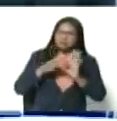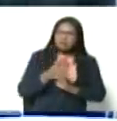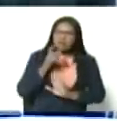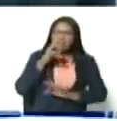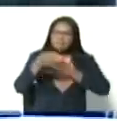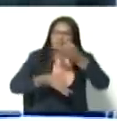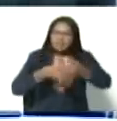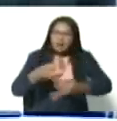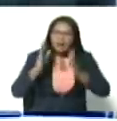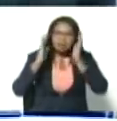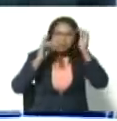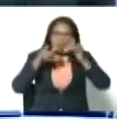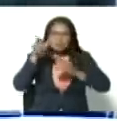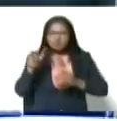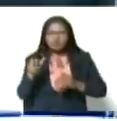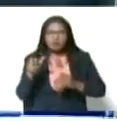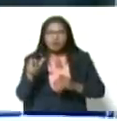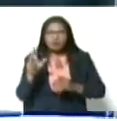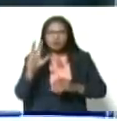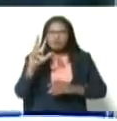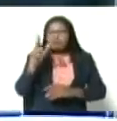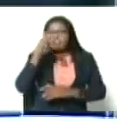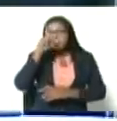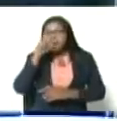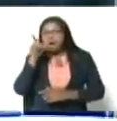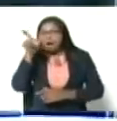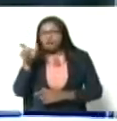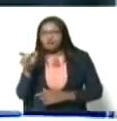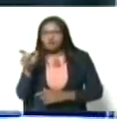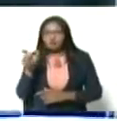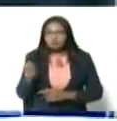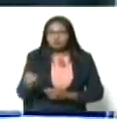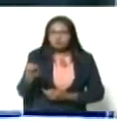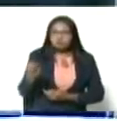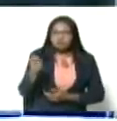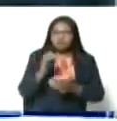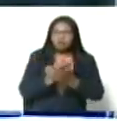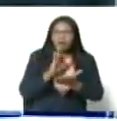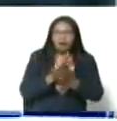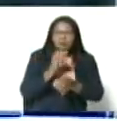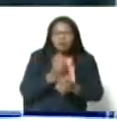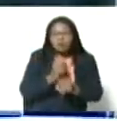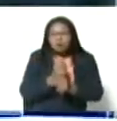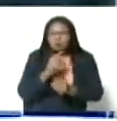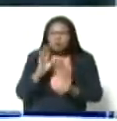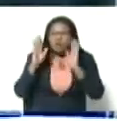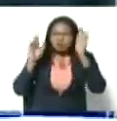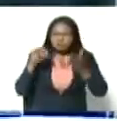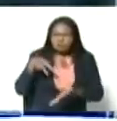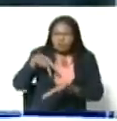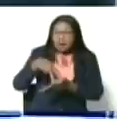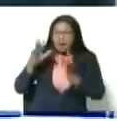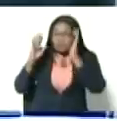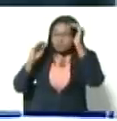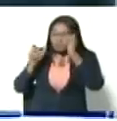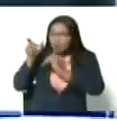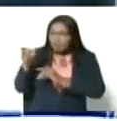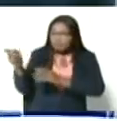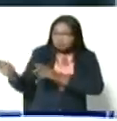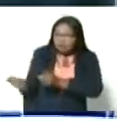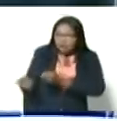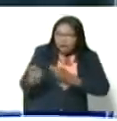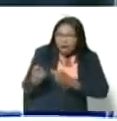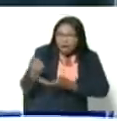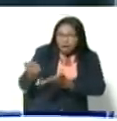se atendía a las personas de la tercera edad, los mismos trabajadores, compañeros suyos, decían que usted se paraba, atendía a la persona, ayudaba y